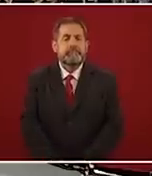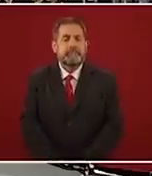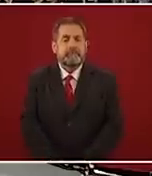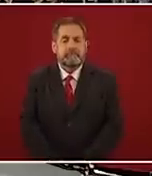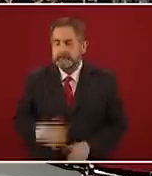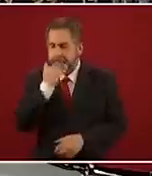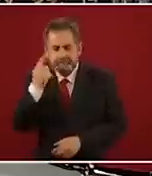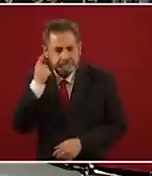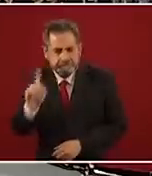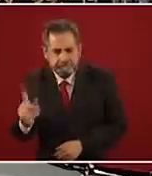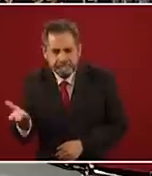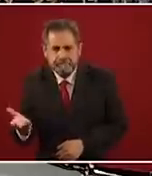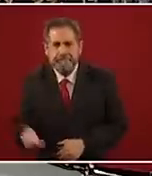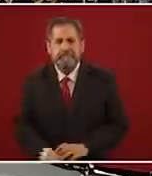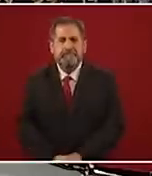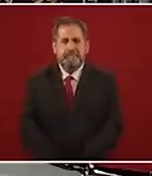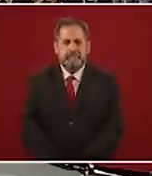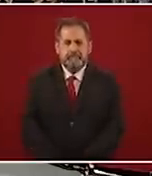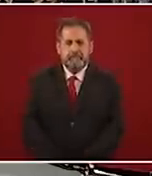Perdón, no le escuché.